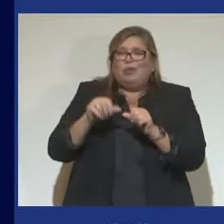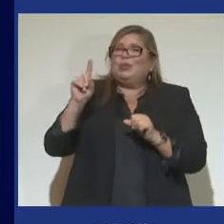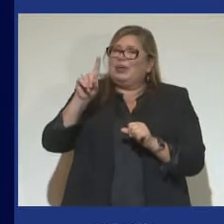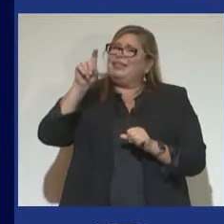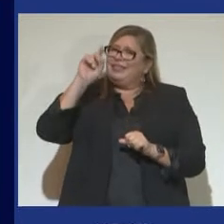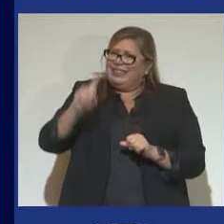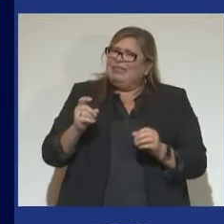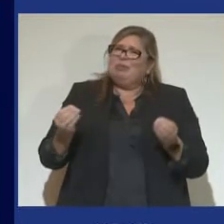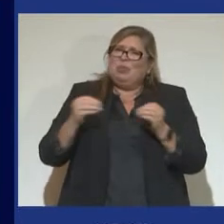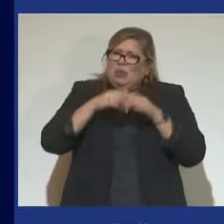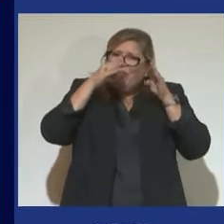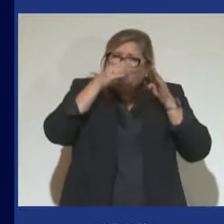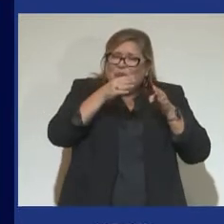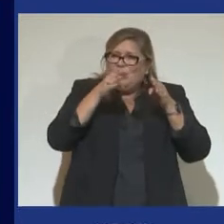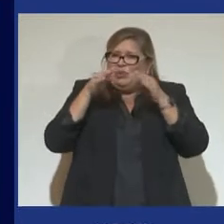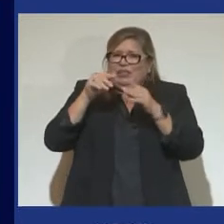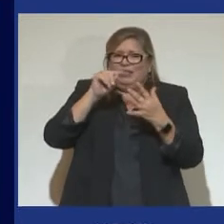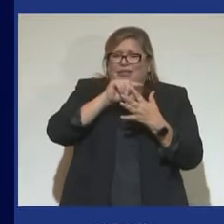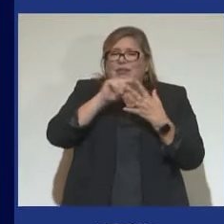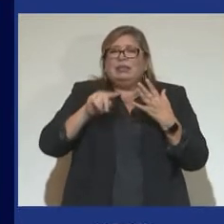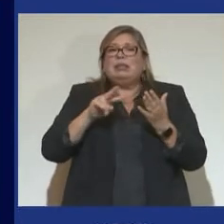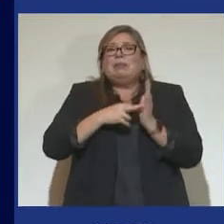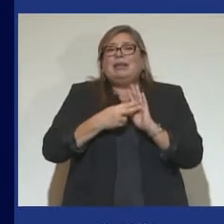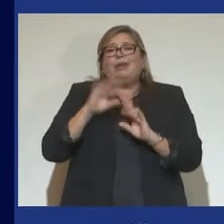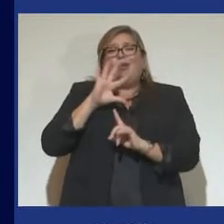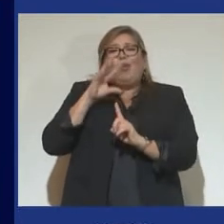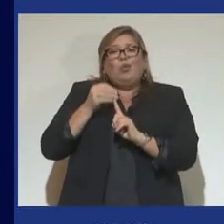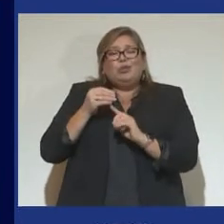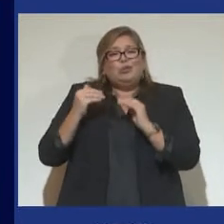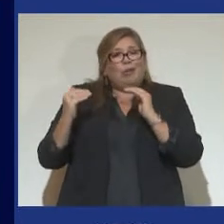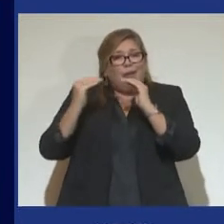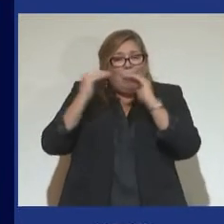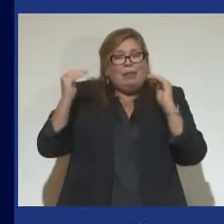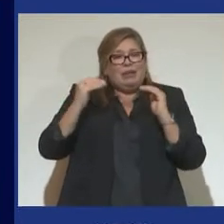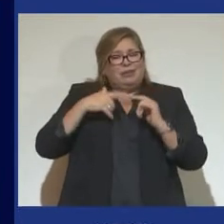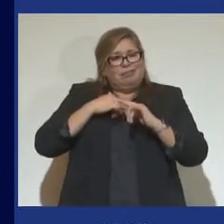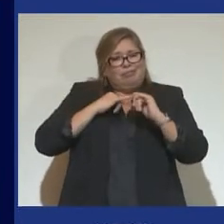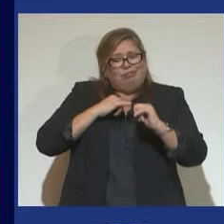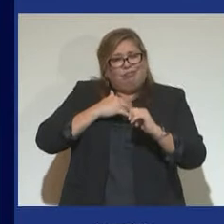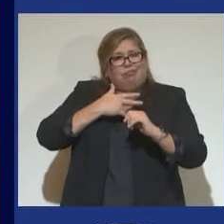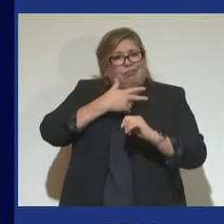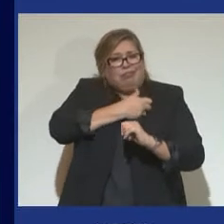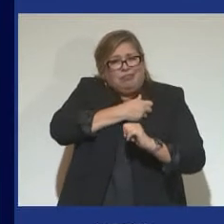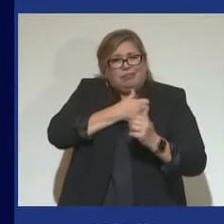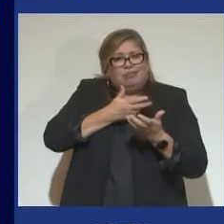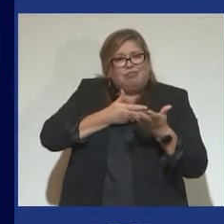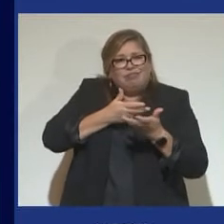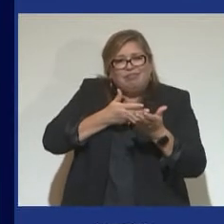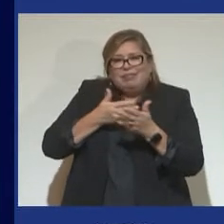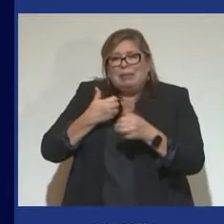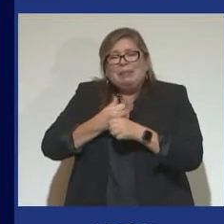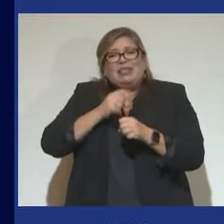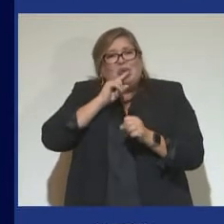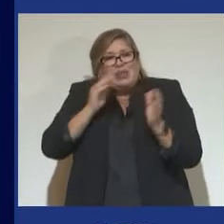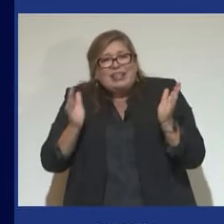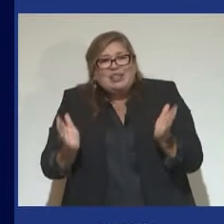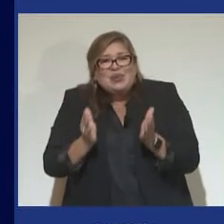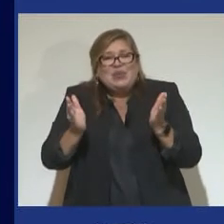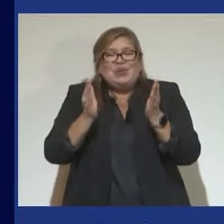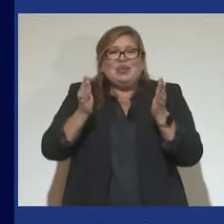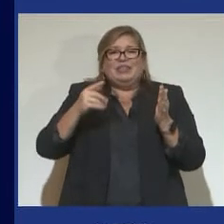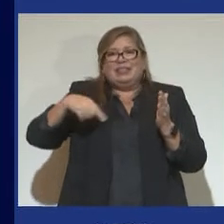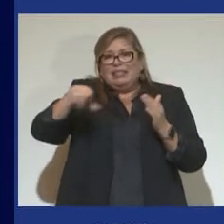que tienen que ser amplificadas y eso es sistemas culturalmente competentes